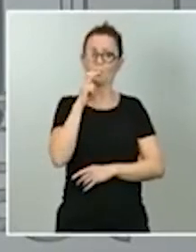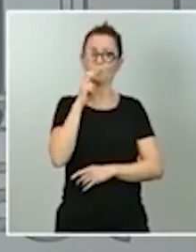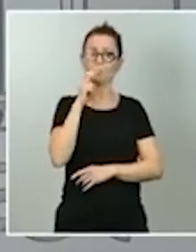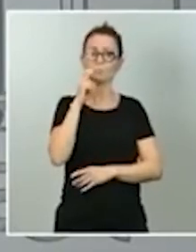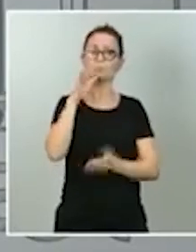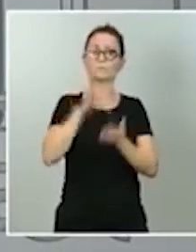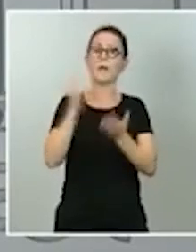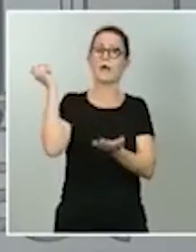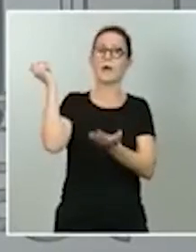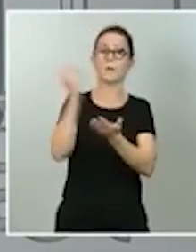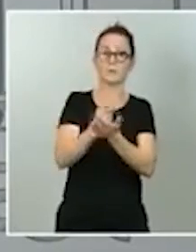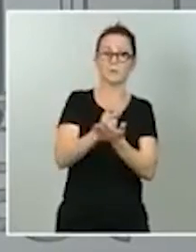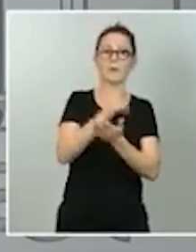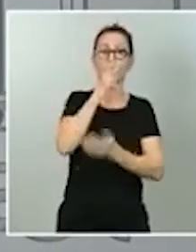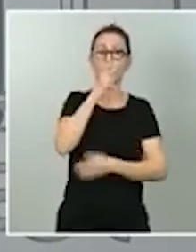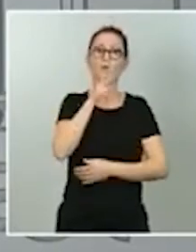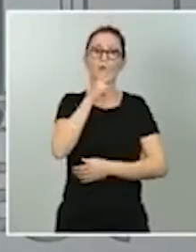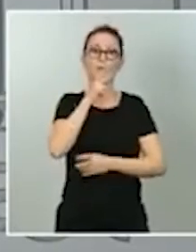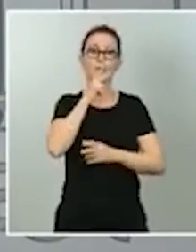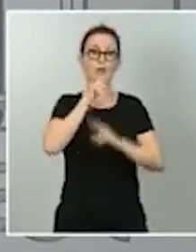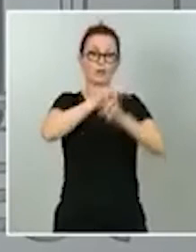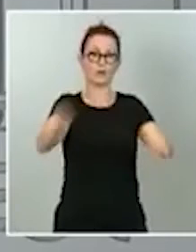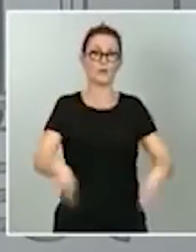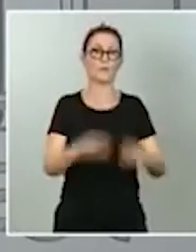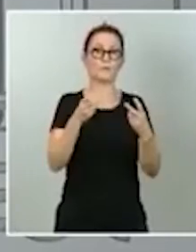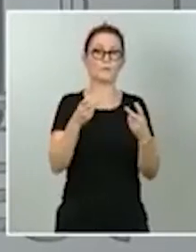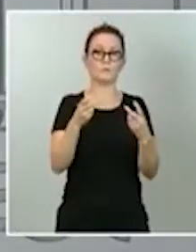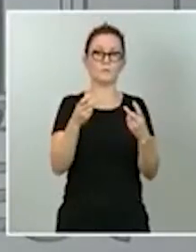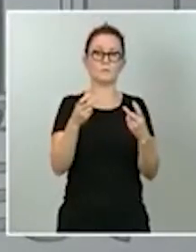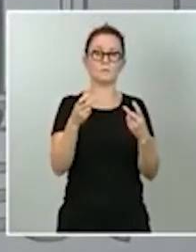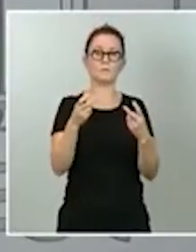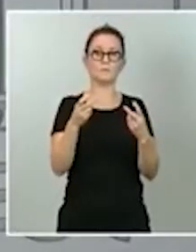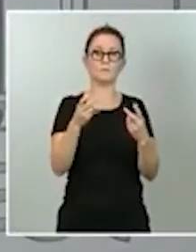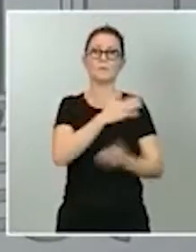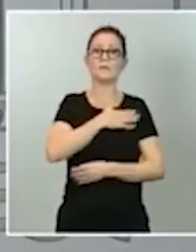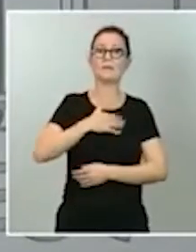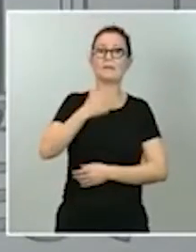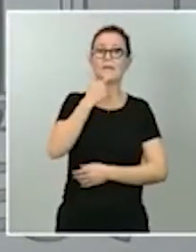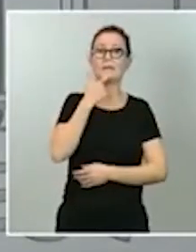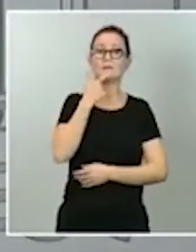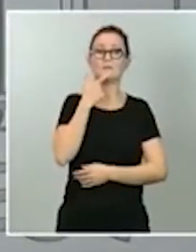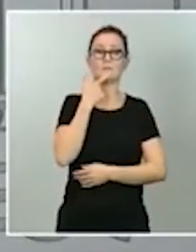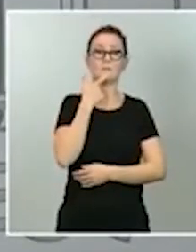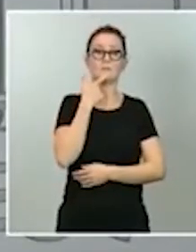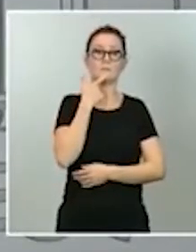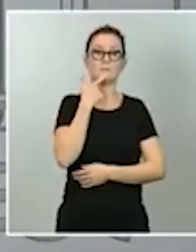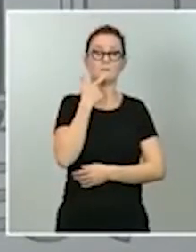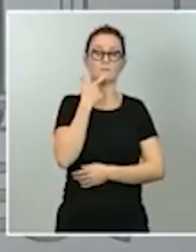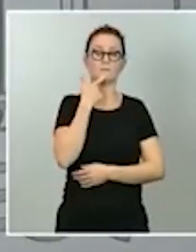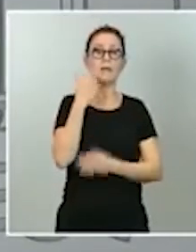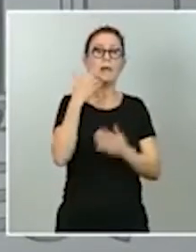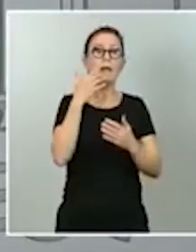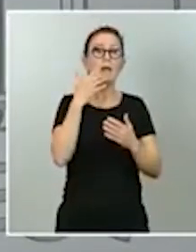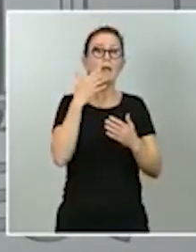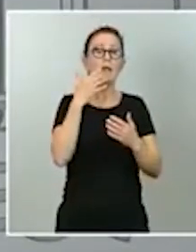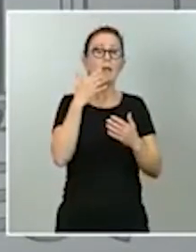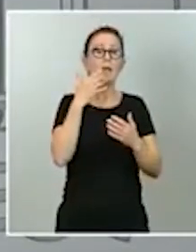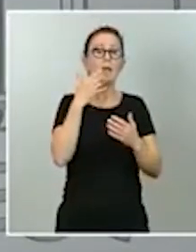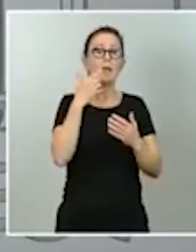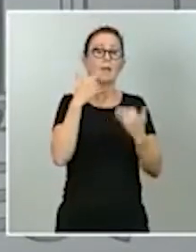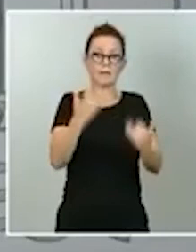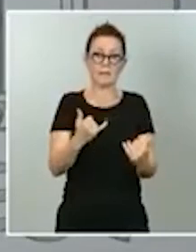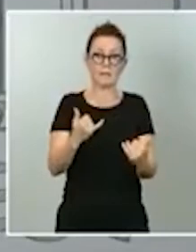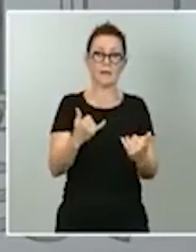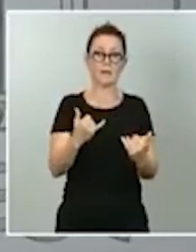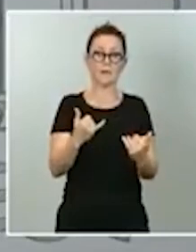hidrógeno renovable es decir esta fuente de energía que se está reflejando como